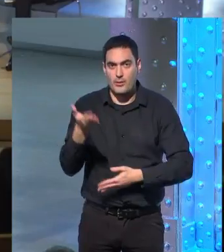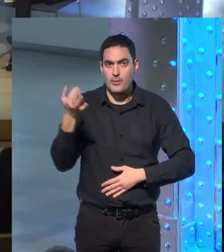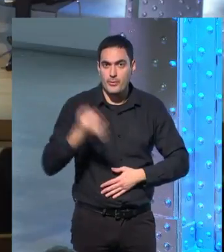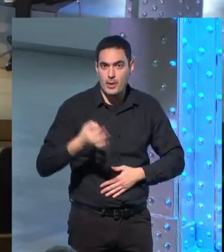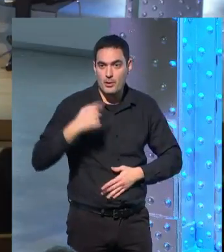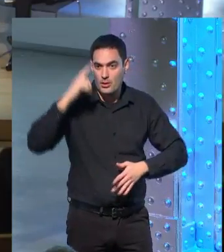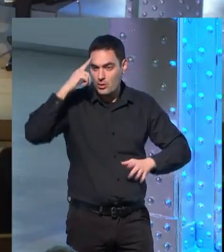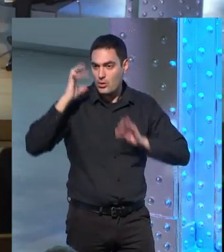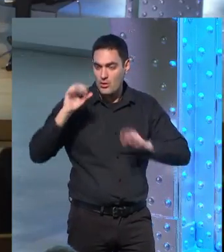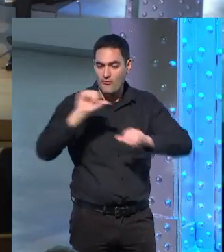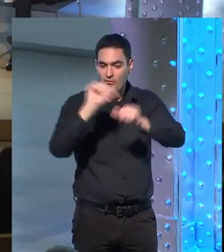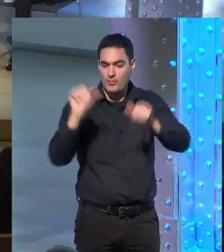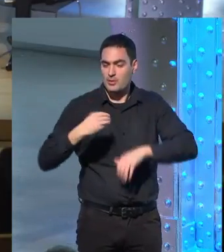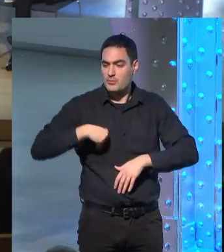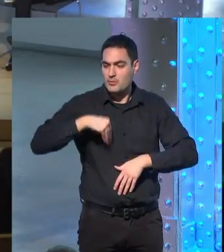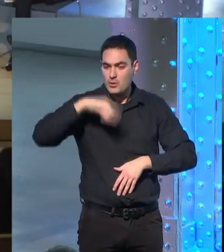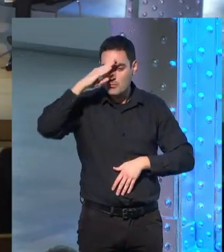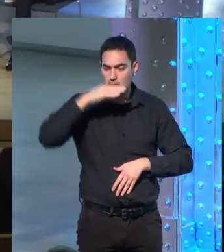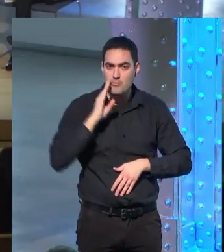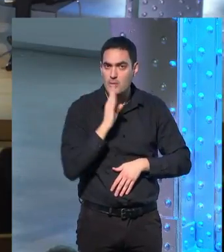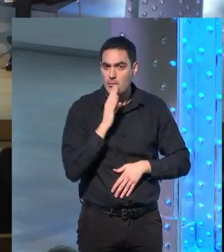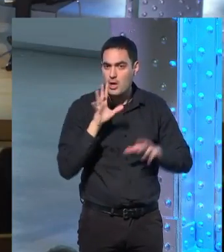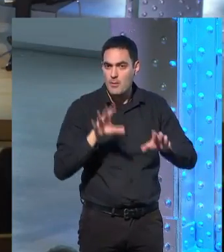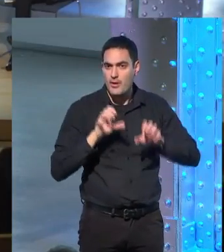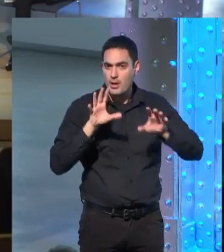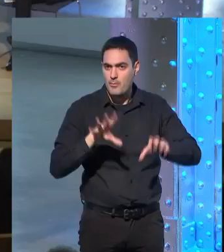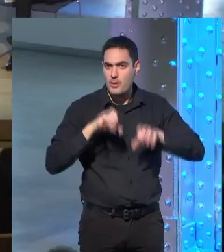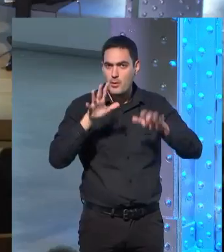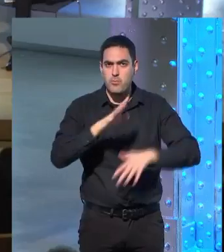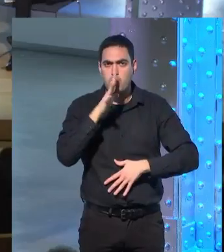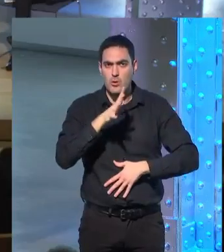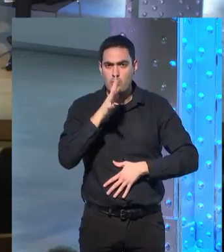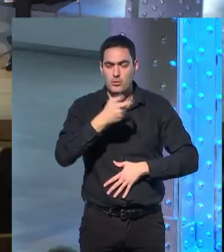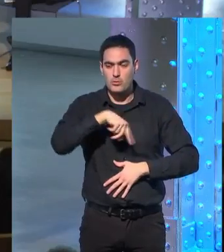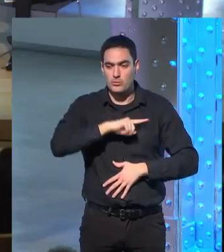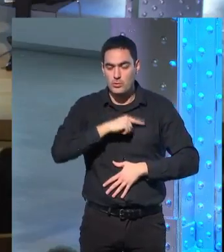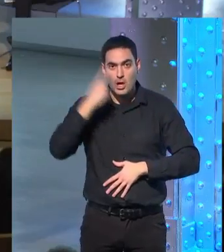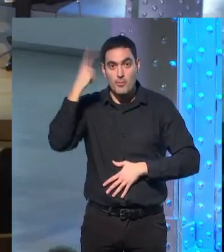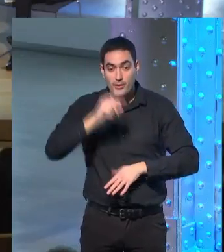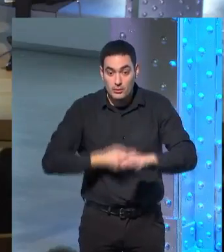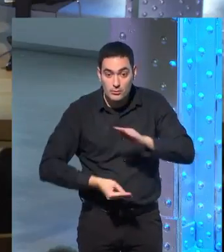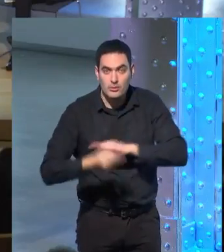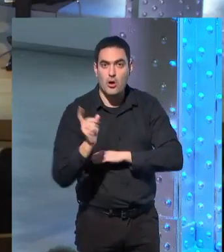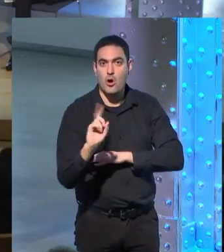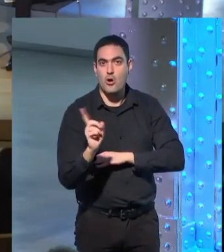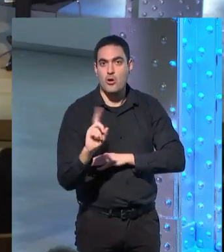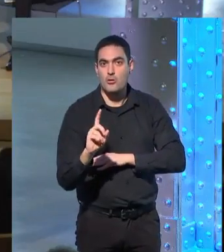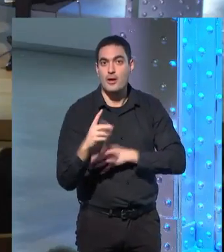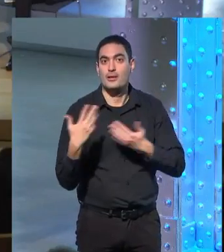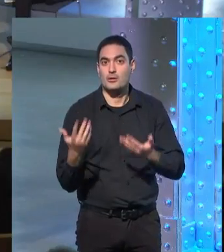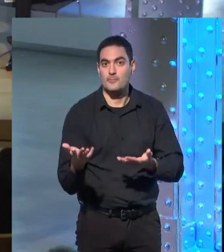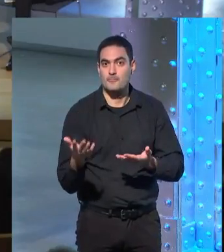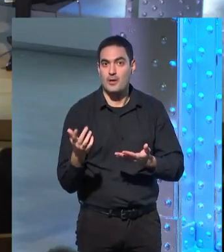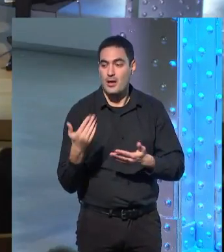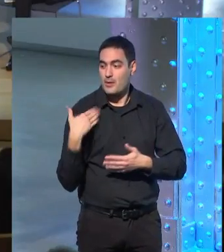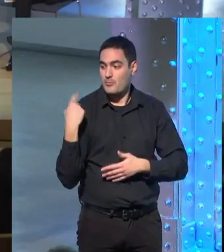y evidentemente de la misma manera que los padres tenemos que aprender, porque no hemos nacido sabiendo, y